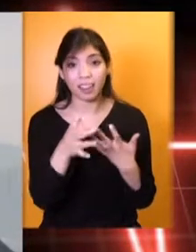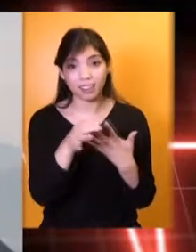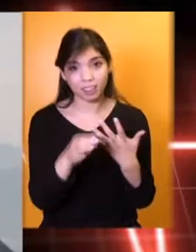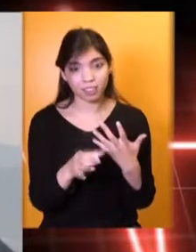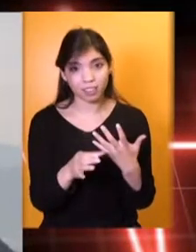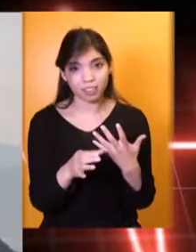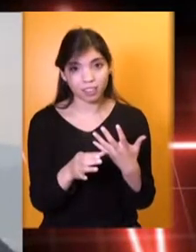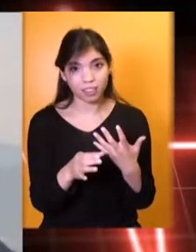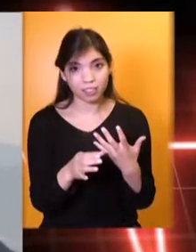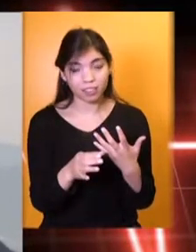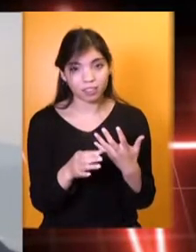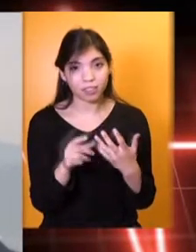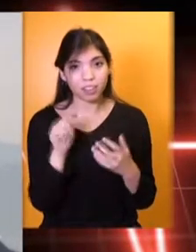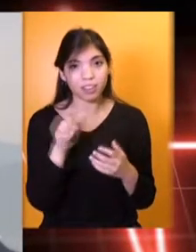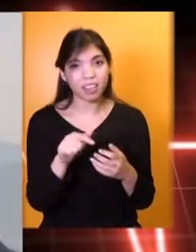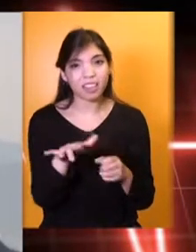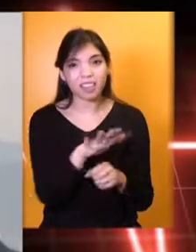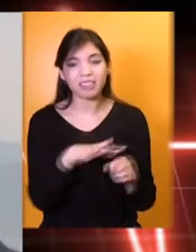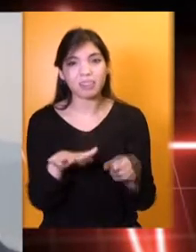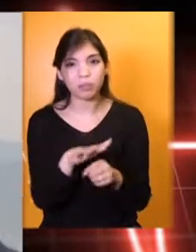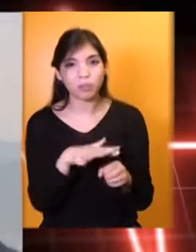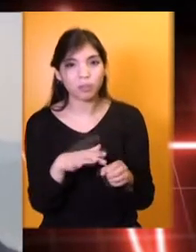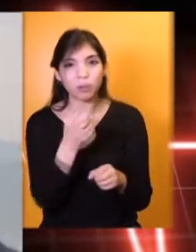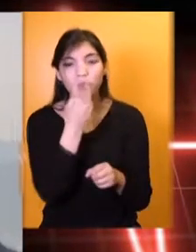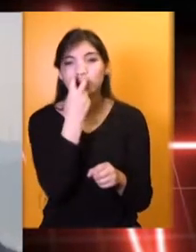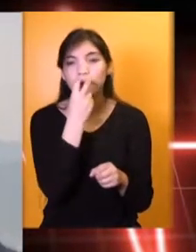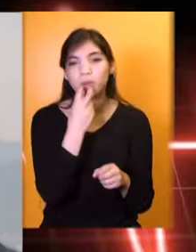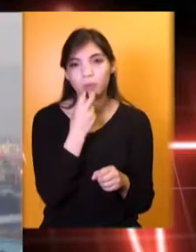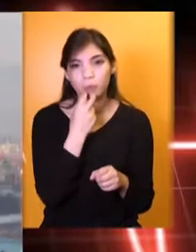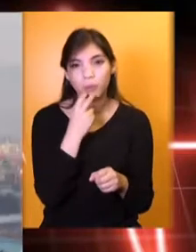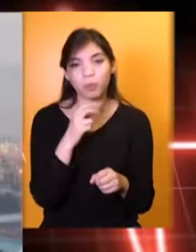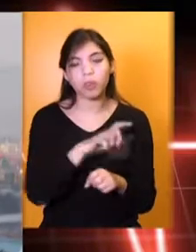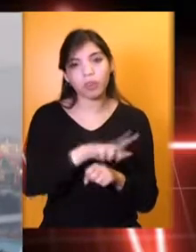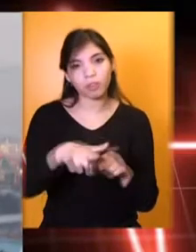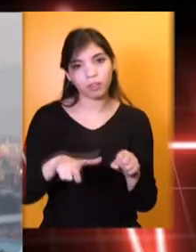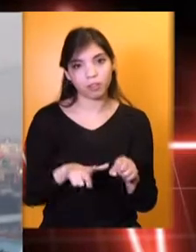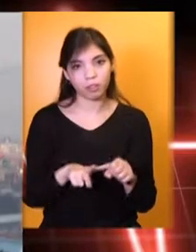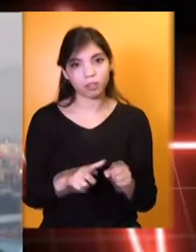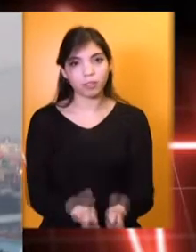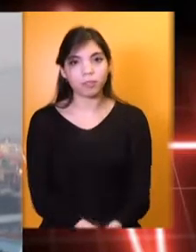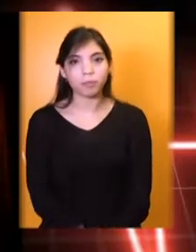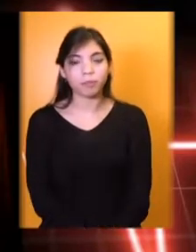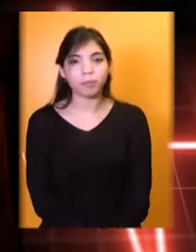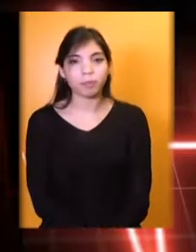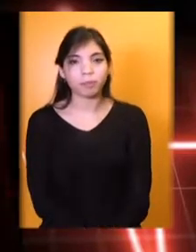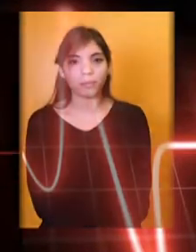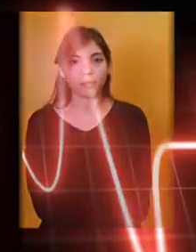características y riesgos que representan estos episodios en la capital de la región de Los Lagos.